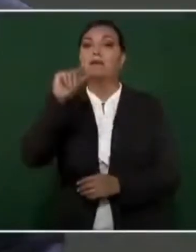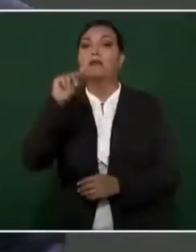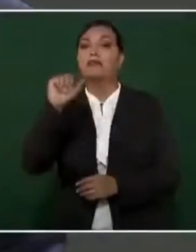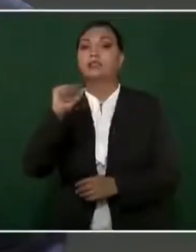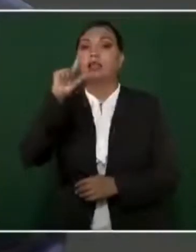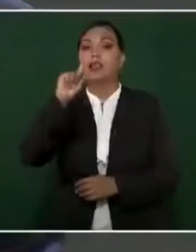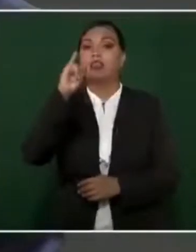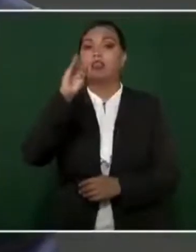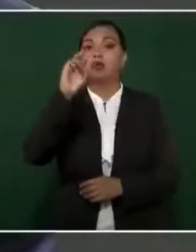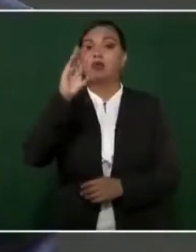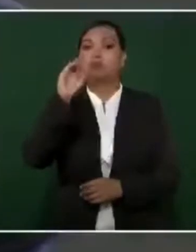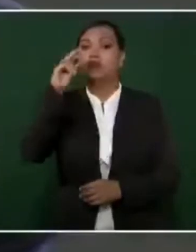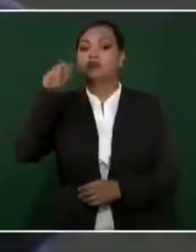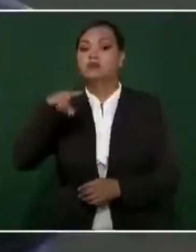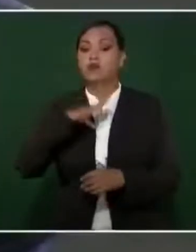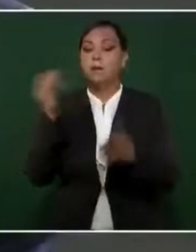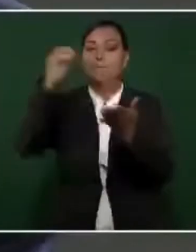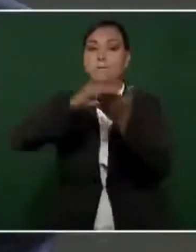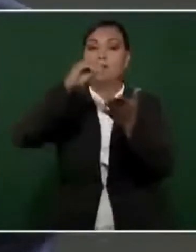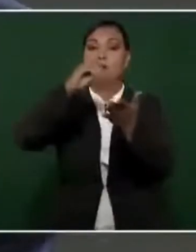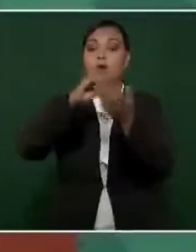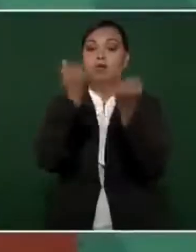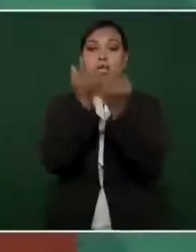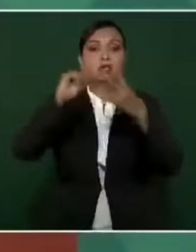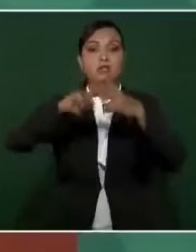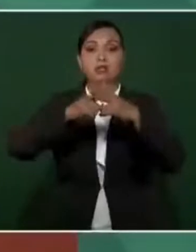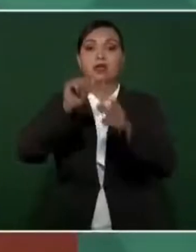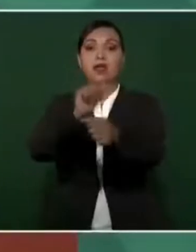se va a poner en Altamira